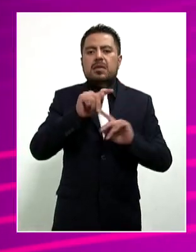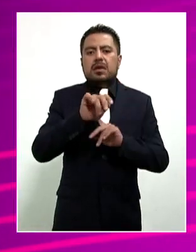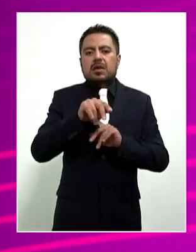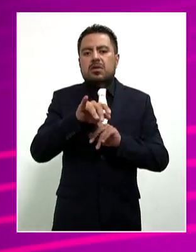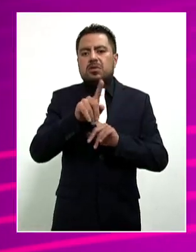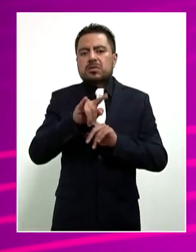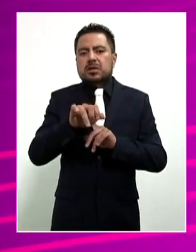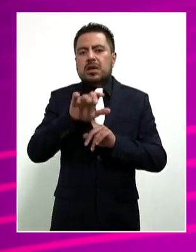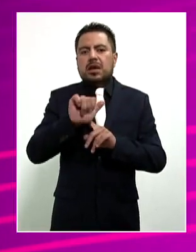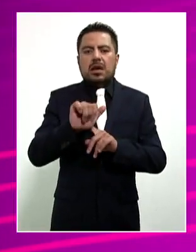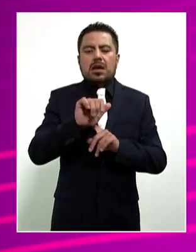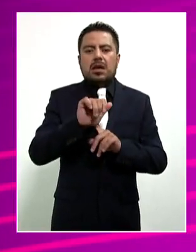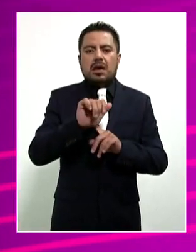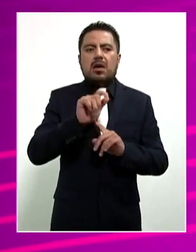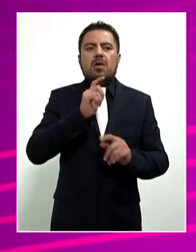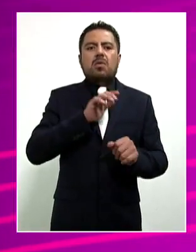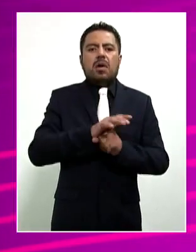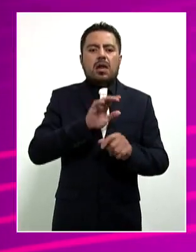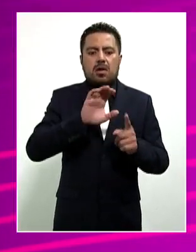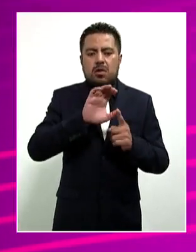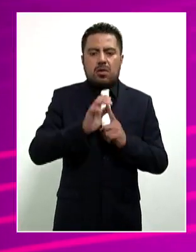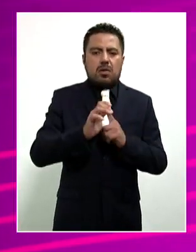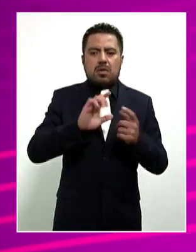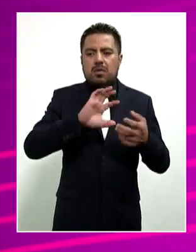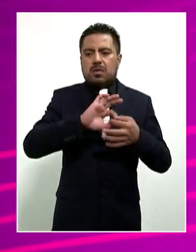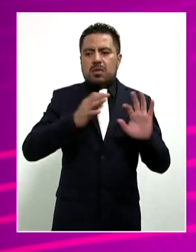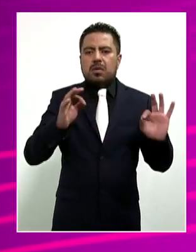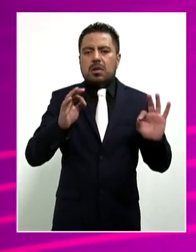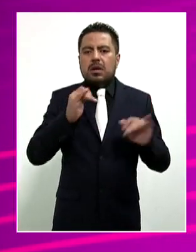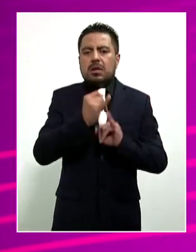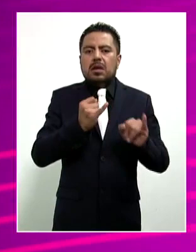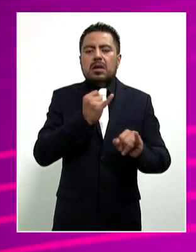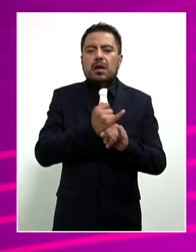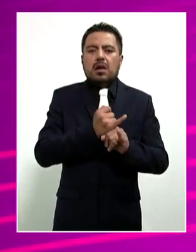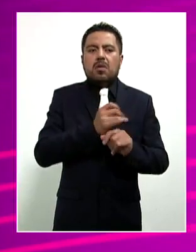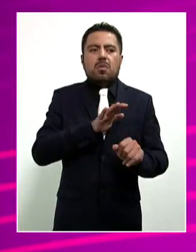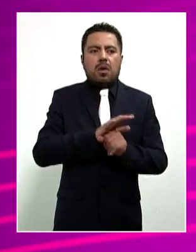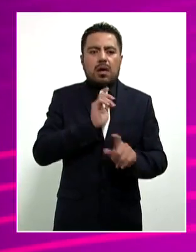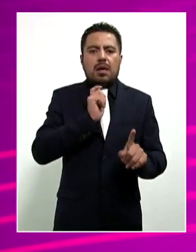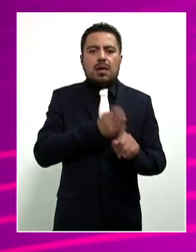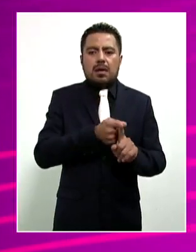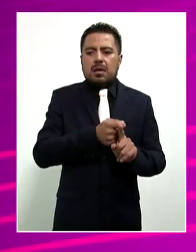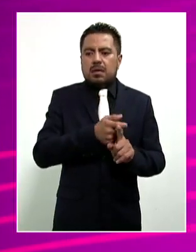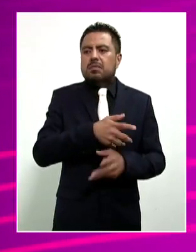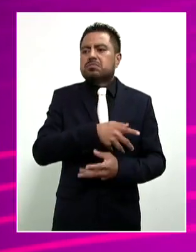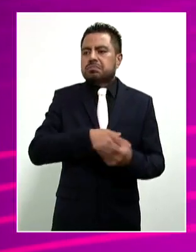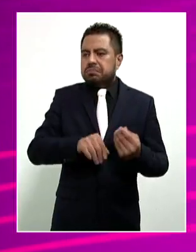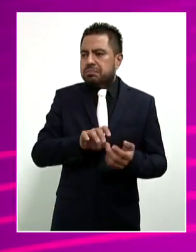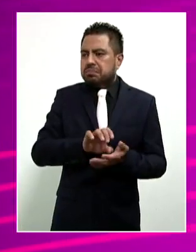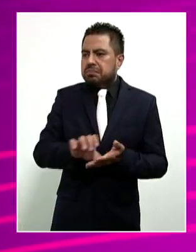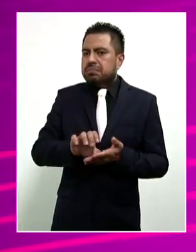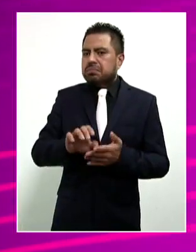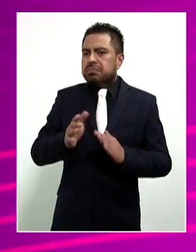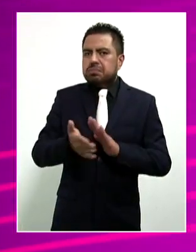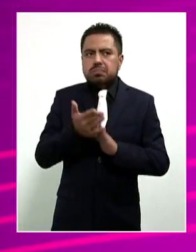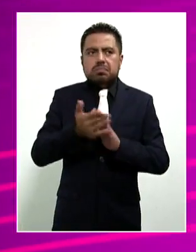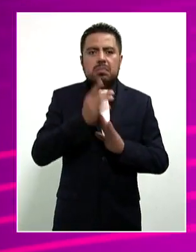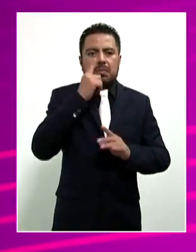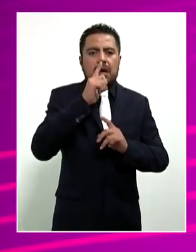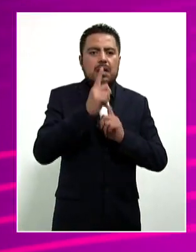Tenosique y Acayucan con el Comité Olímpico Internacional, a través del cual hemos invertido en infraestructura de